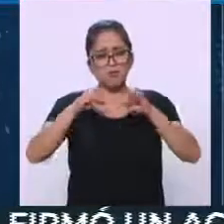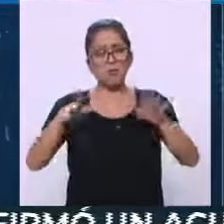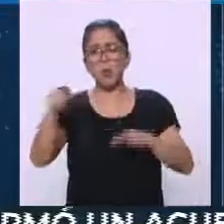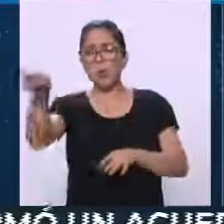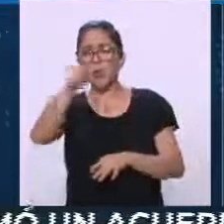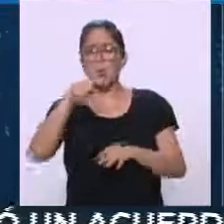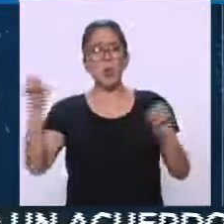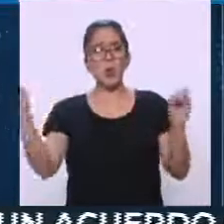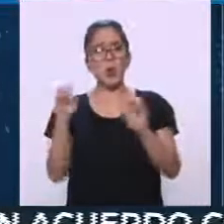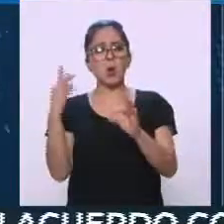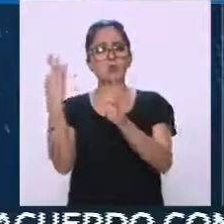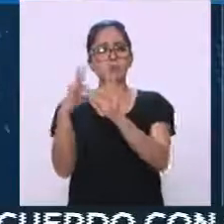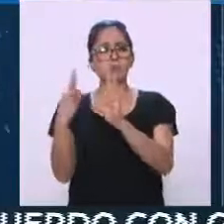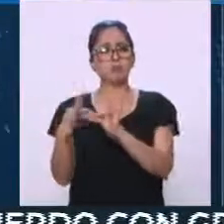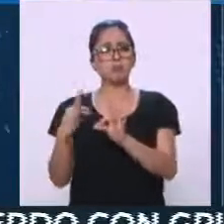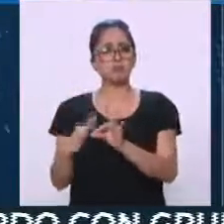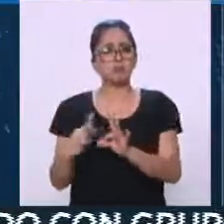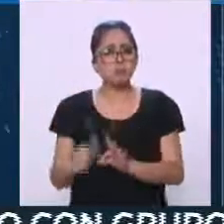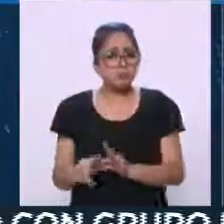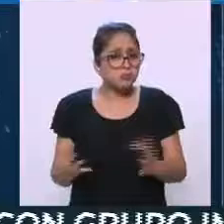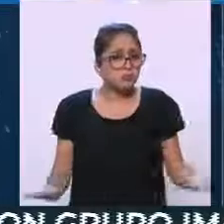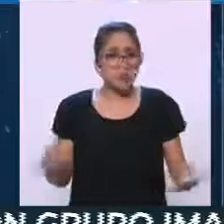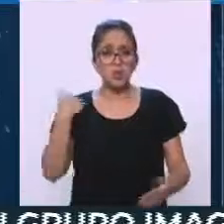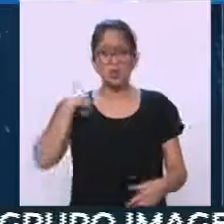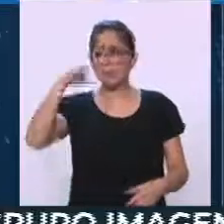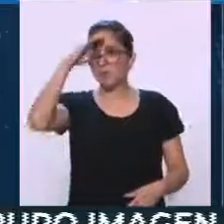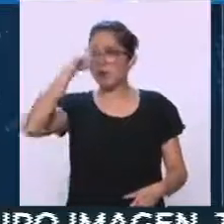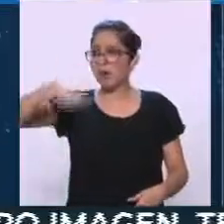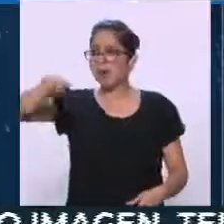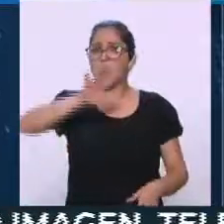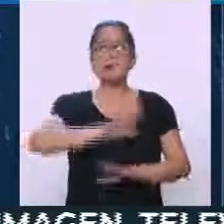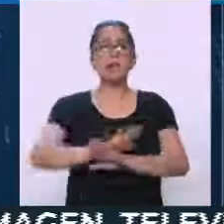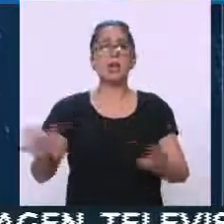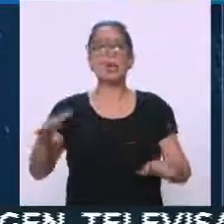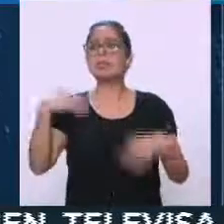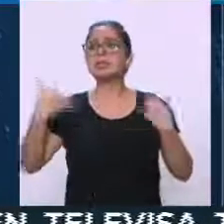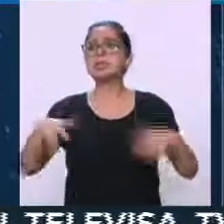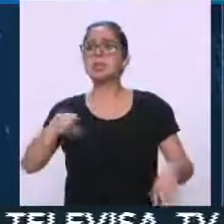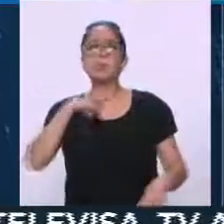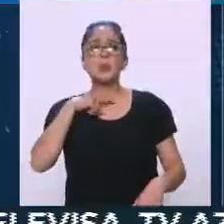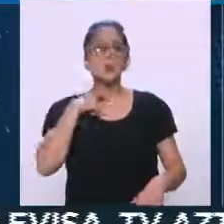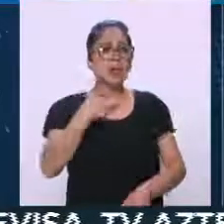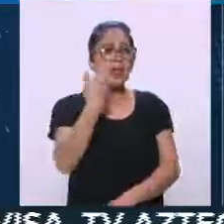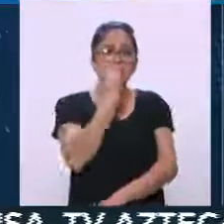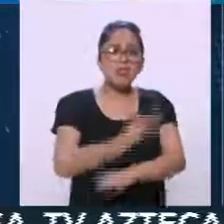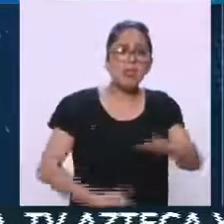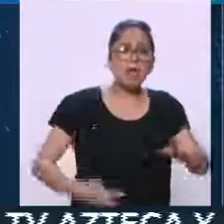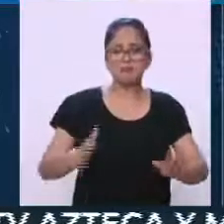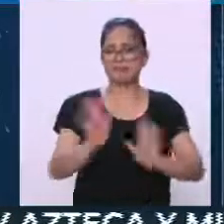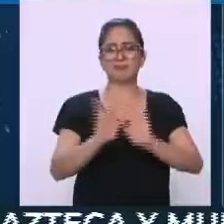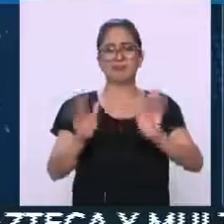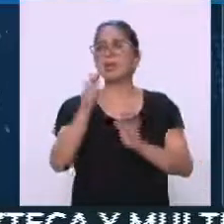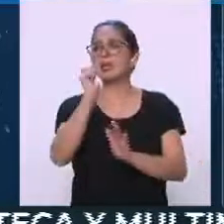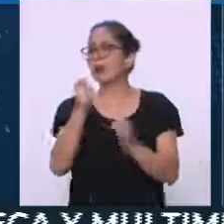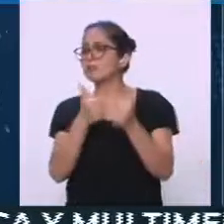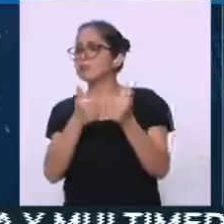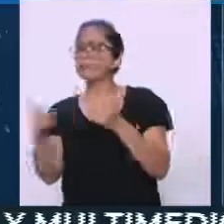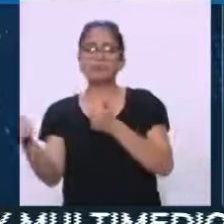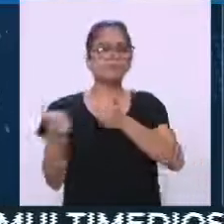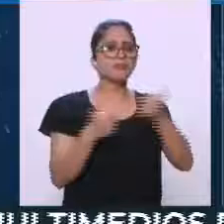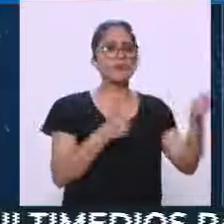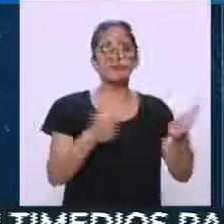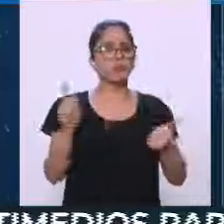están cumpliendo a ellos. Yo creo que no es demasiado tarde para que estos gobernadores se den cuenta que la ruta no es la división. En este momento se